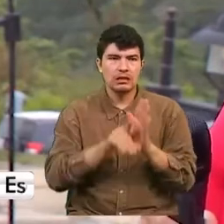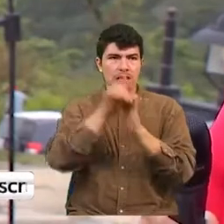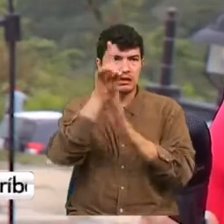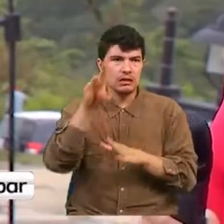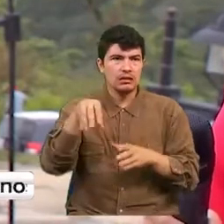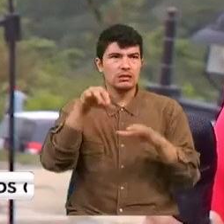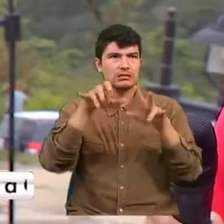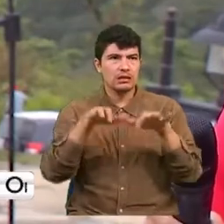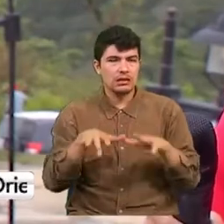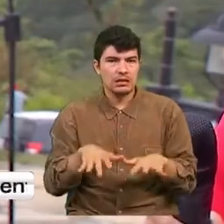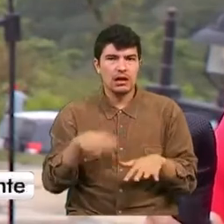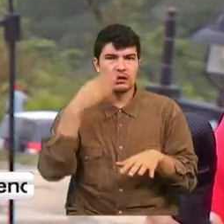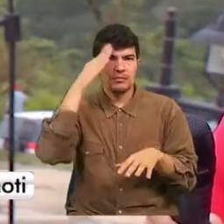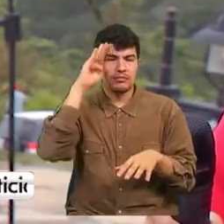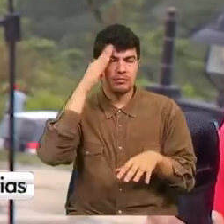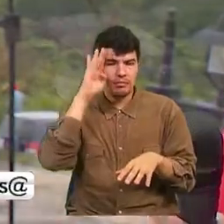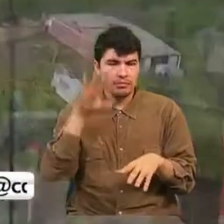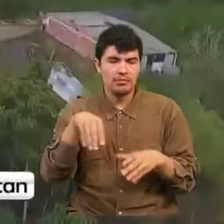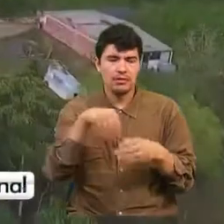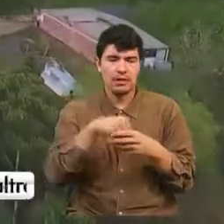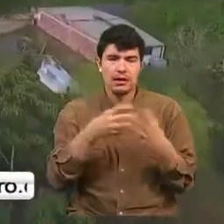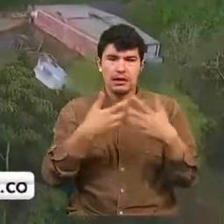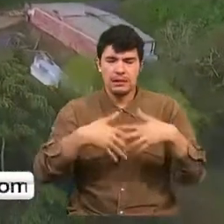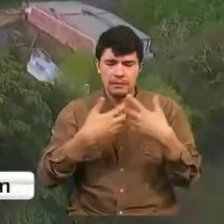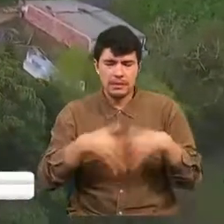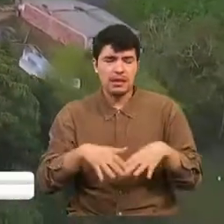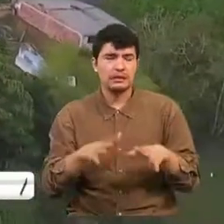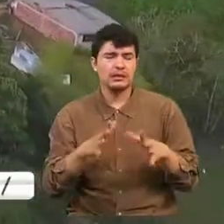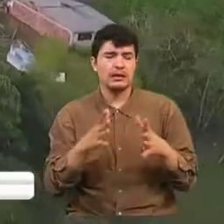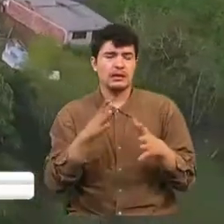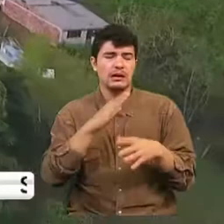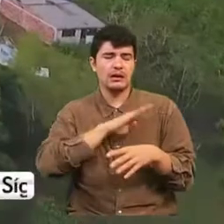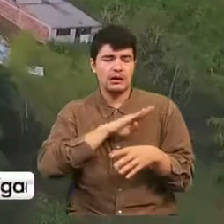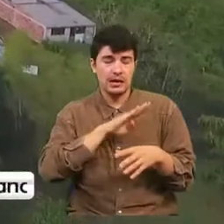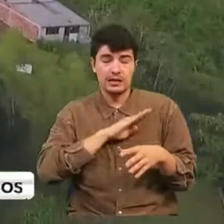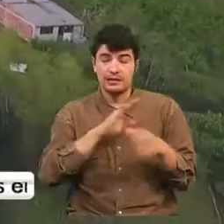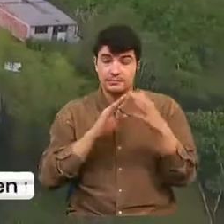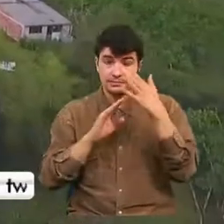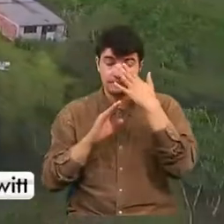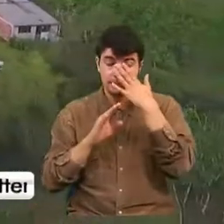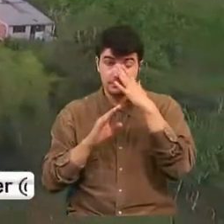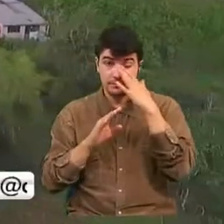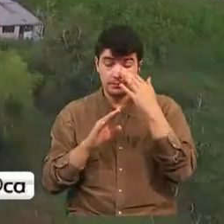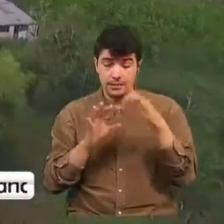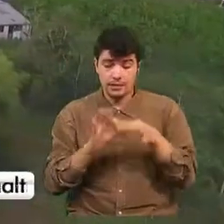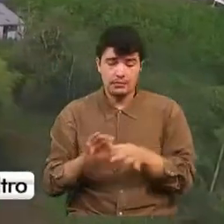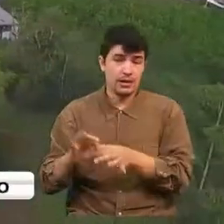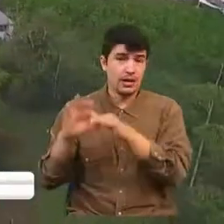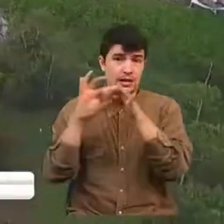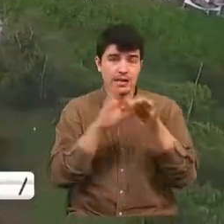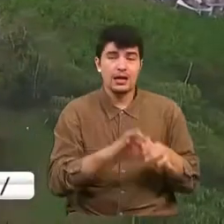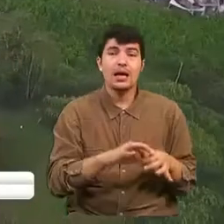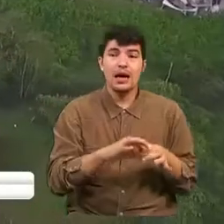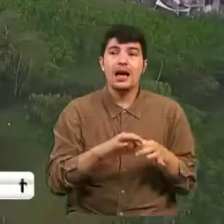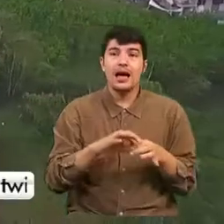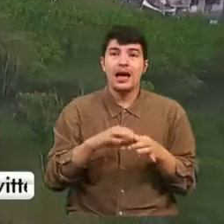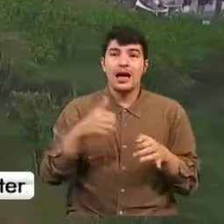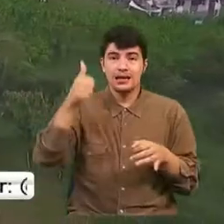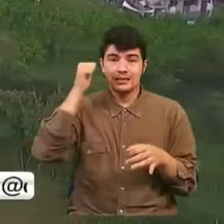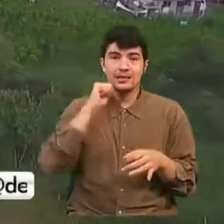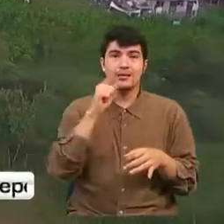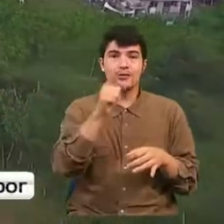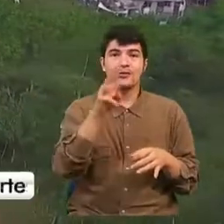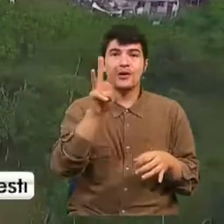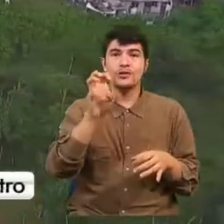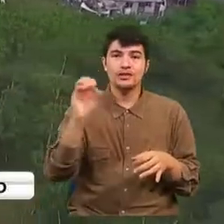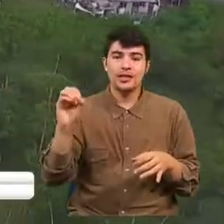del Interior, los comandantes del distrito, los empresarios, los alcaldes. Esa es una red, como le dije, ayer se conformó con más de 180 miembros de